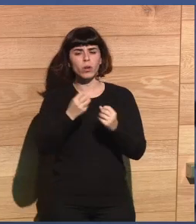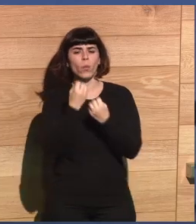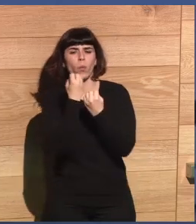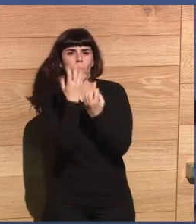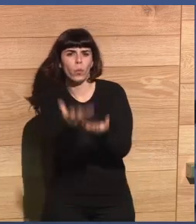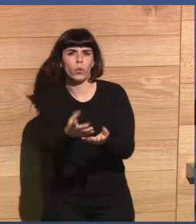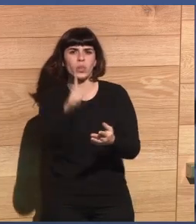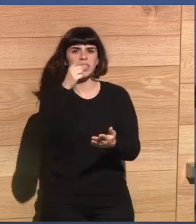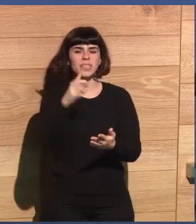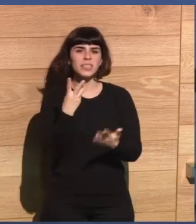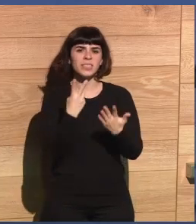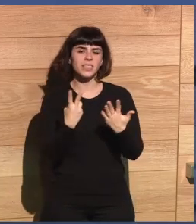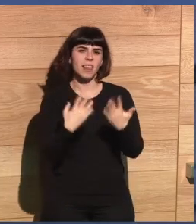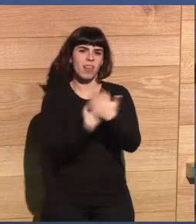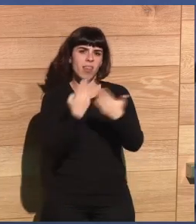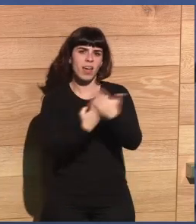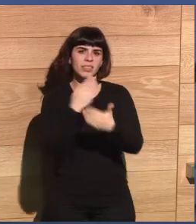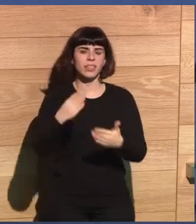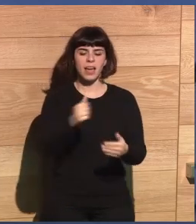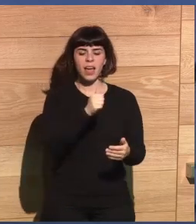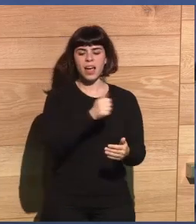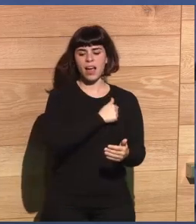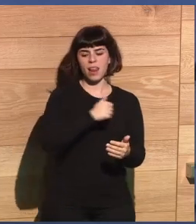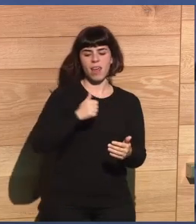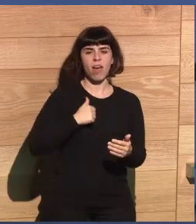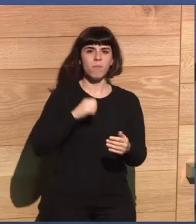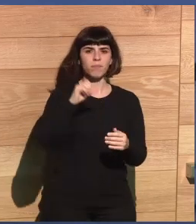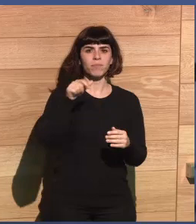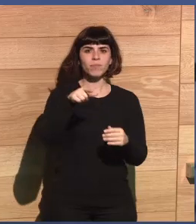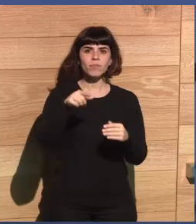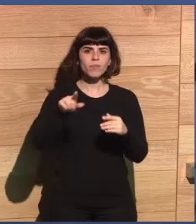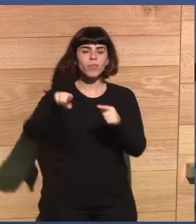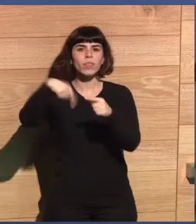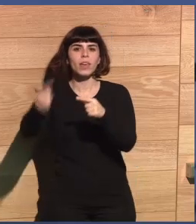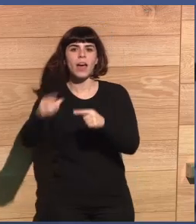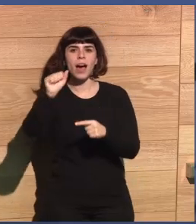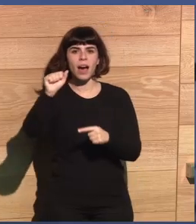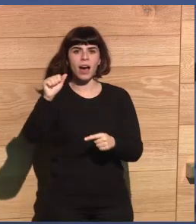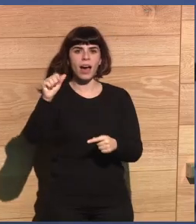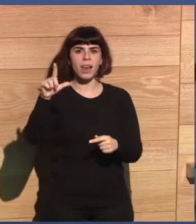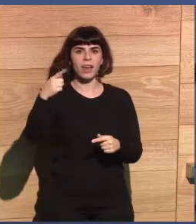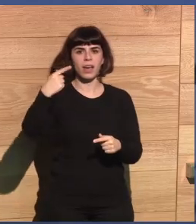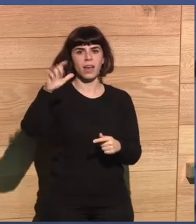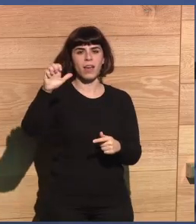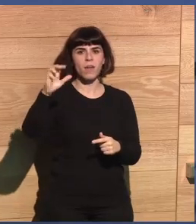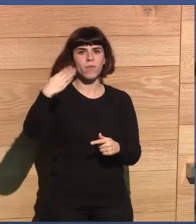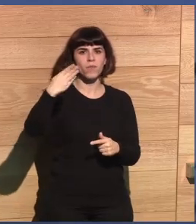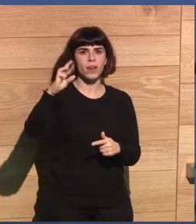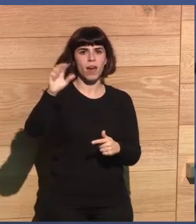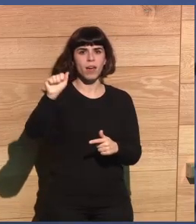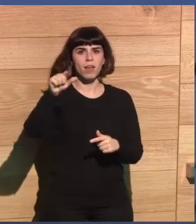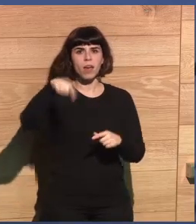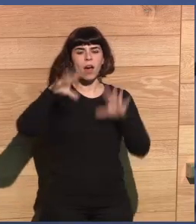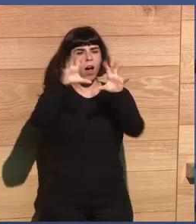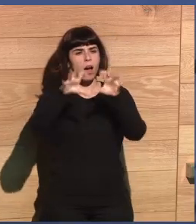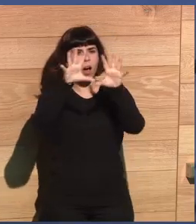en Canadá y luego 15 más en Estados Unidos dando clases, aprendiendo álgebra, y llegó a convertirse en la mayor